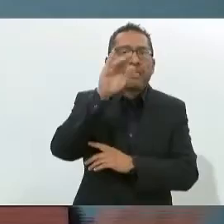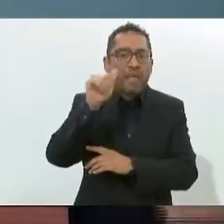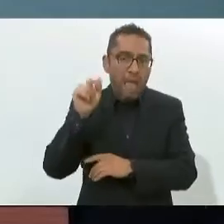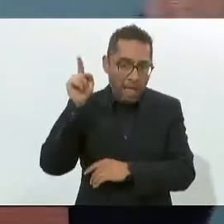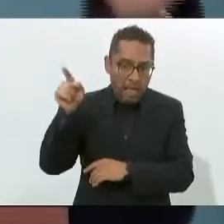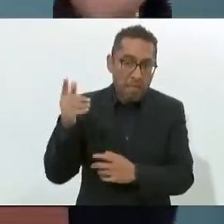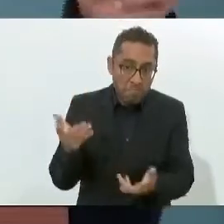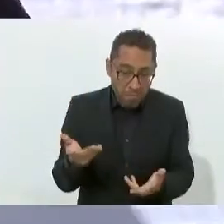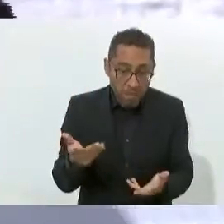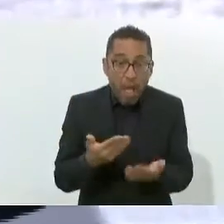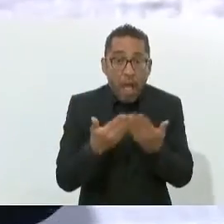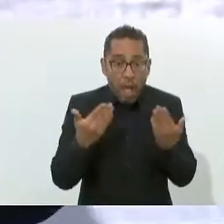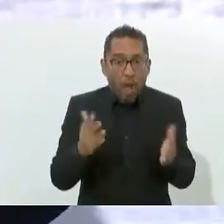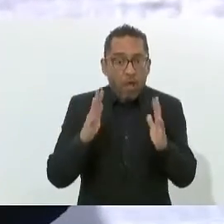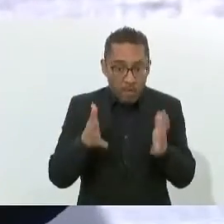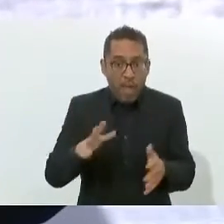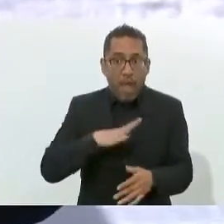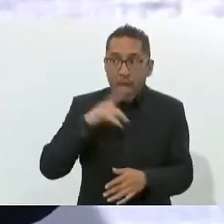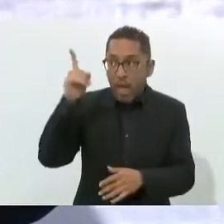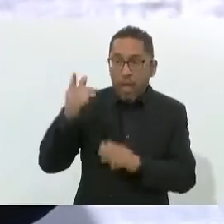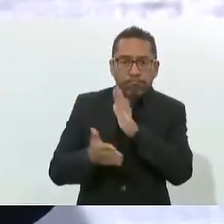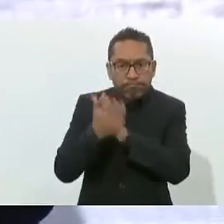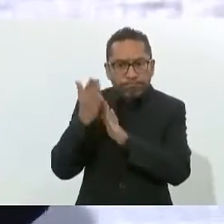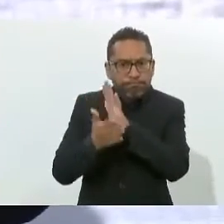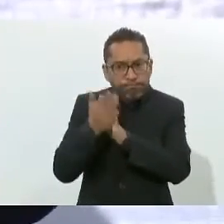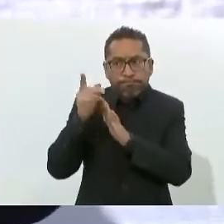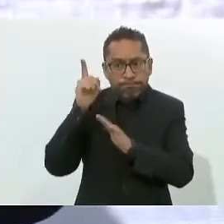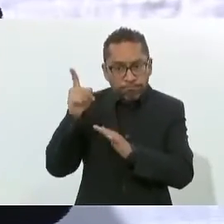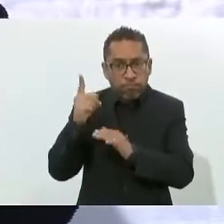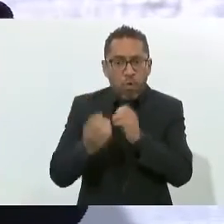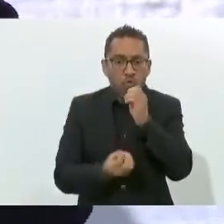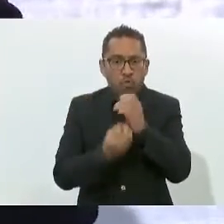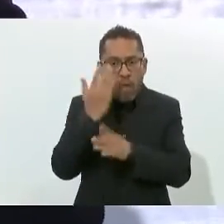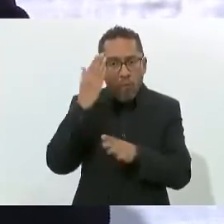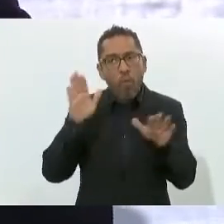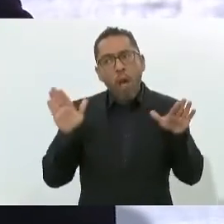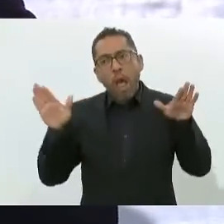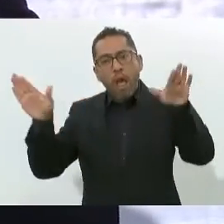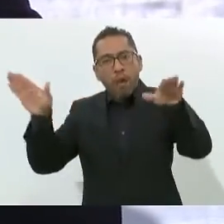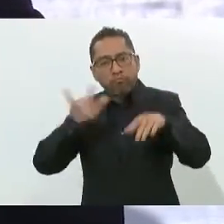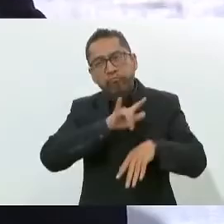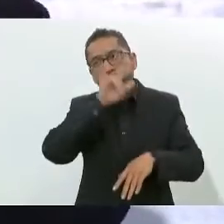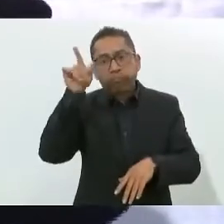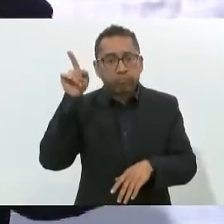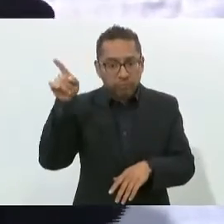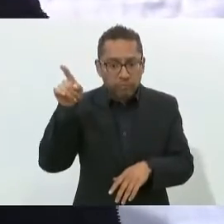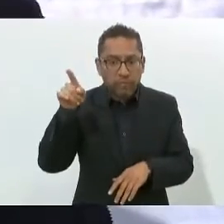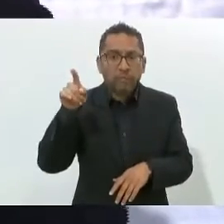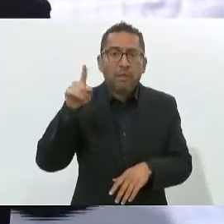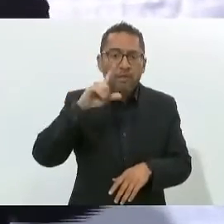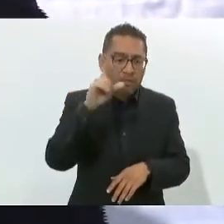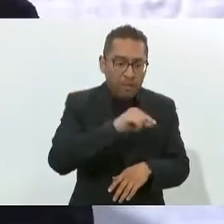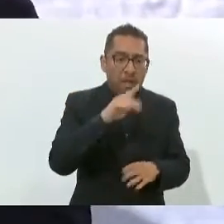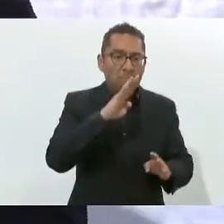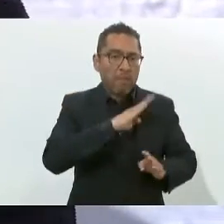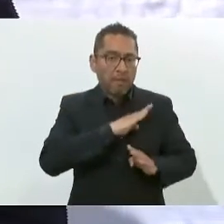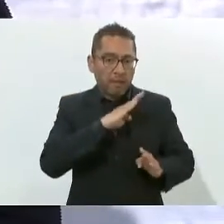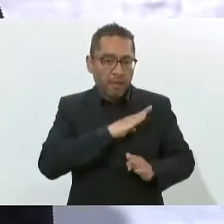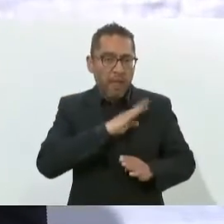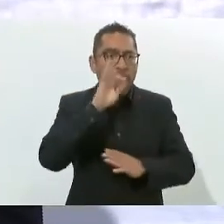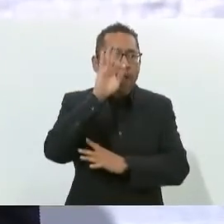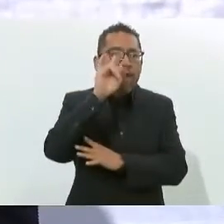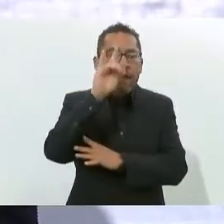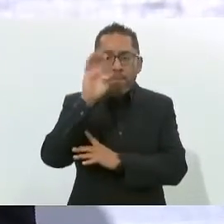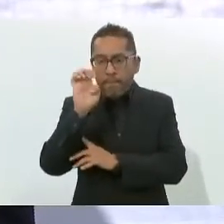Y ahí está ya en construcción el nuevo aeropuerto civil y militar Felipe